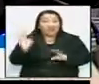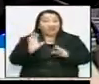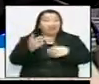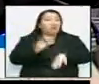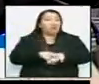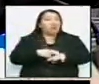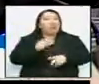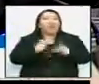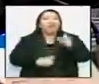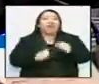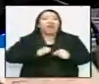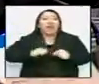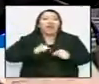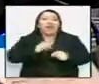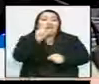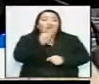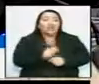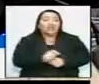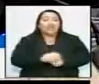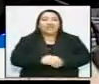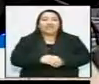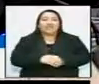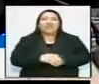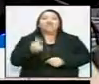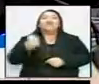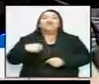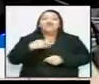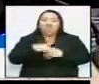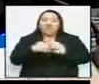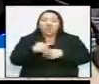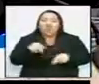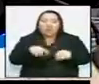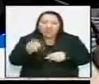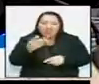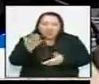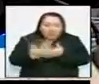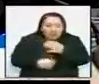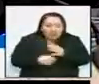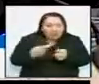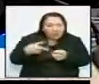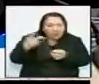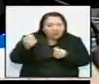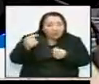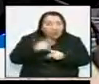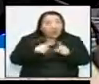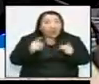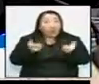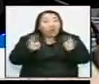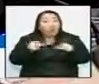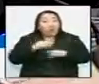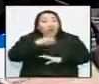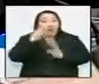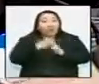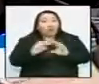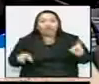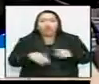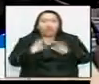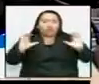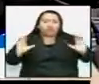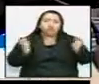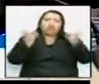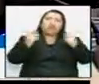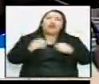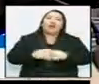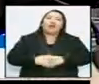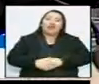metía con los alcaldes, con los gobernadores, a ver veredas, pistas, pero cuando tocas los megaproyectos saltan todo el mundo.